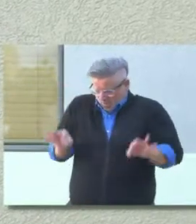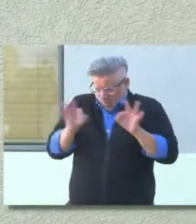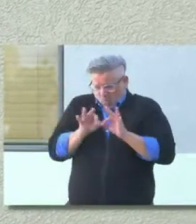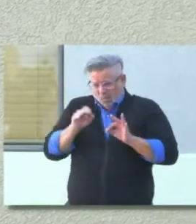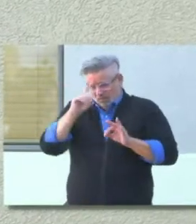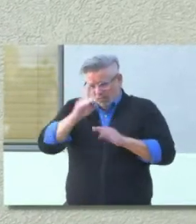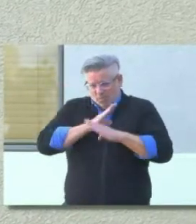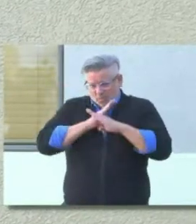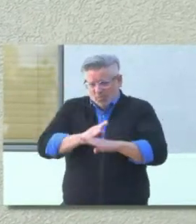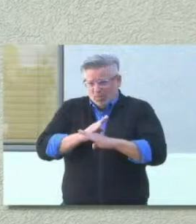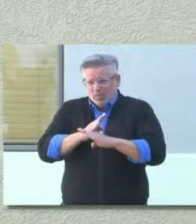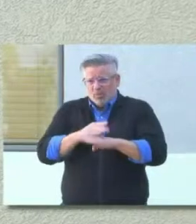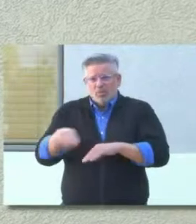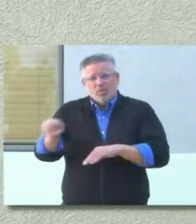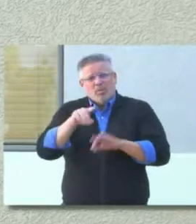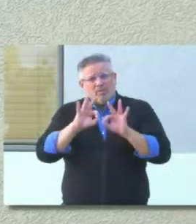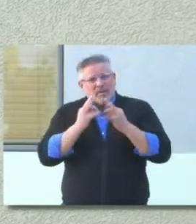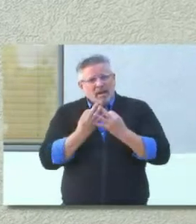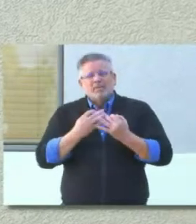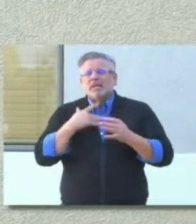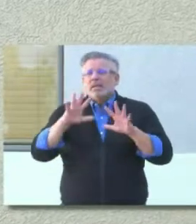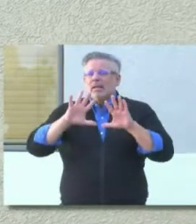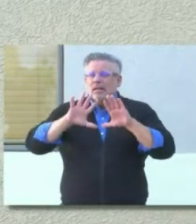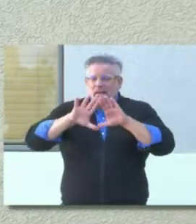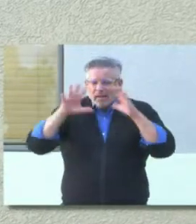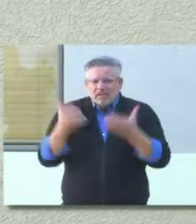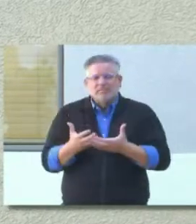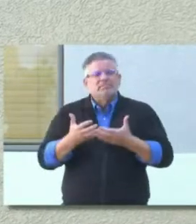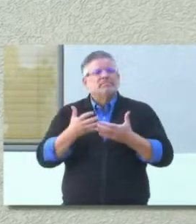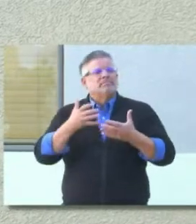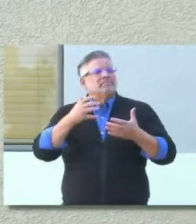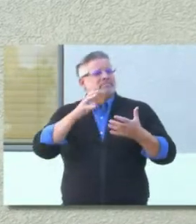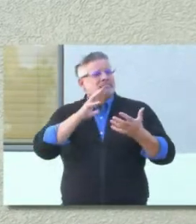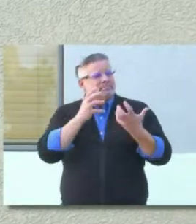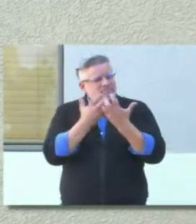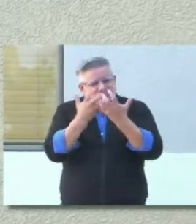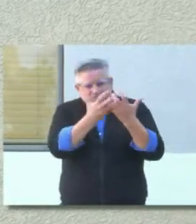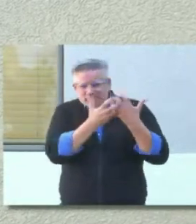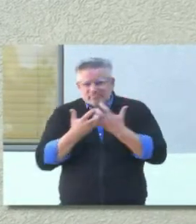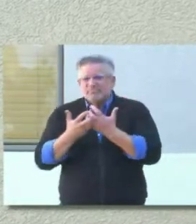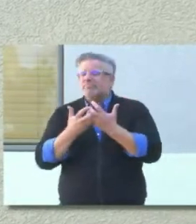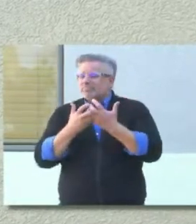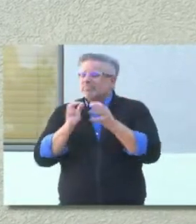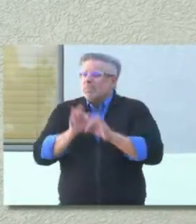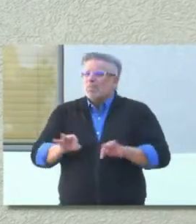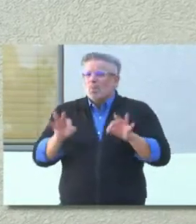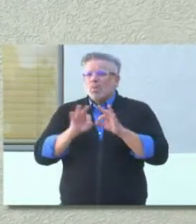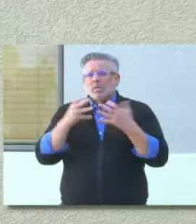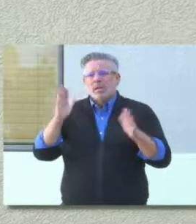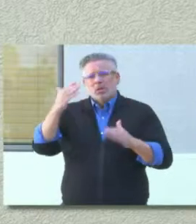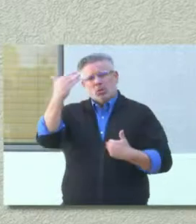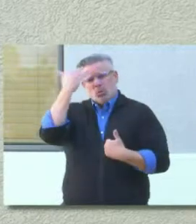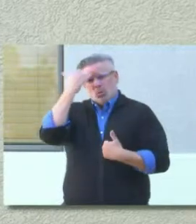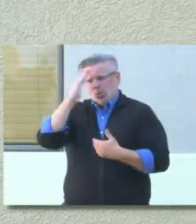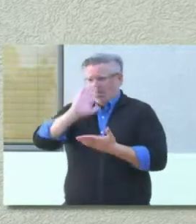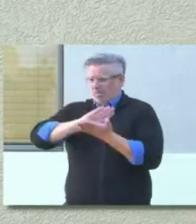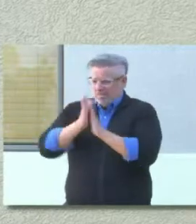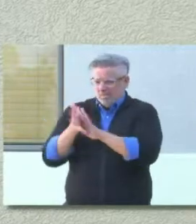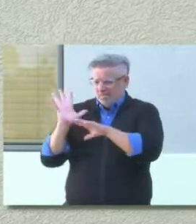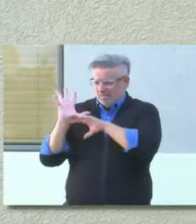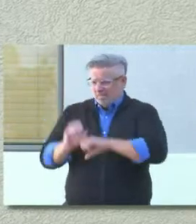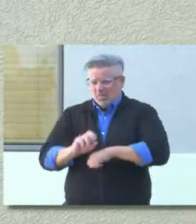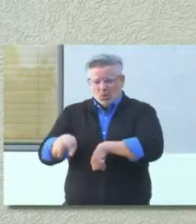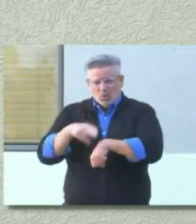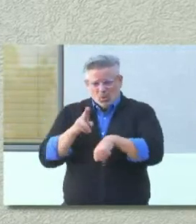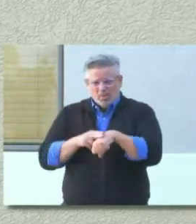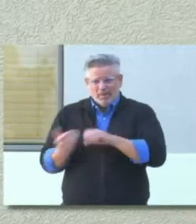para proteger su salud, la salud de la familia, la salud de la comunidad y poder regresar a la normalidad en la escuela